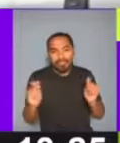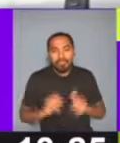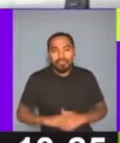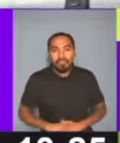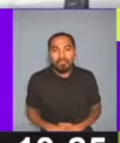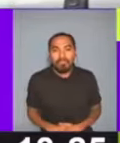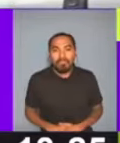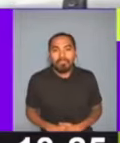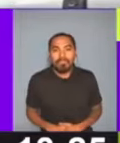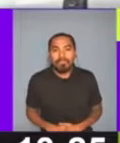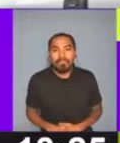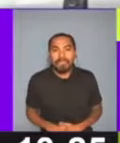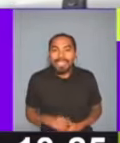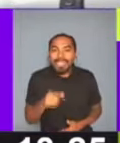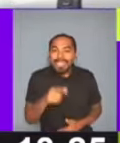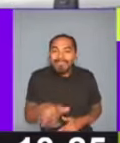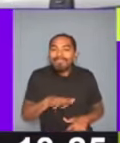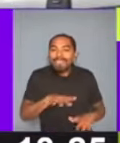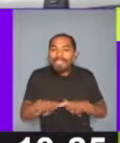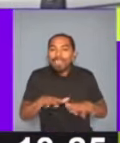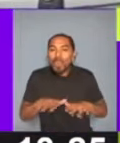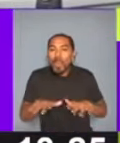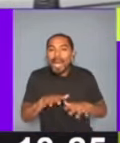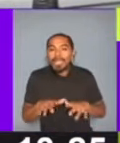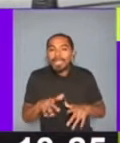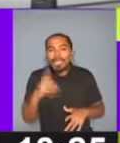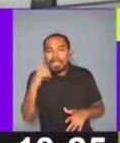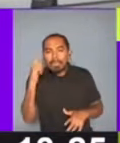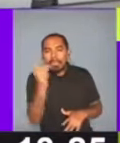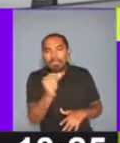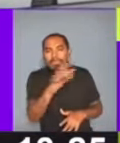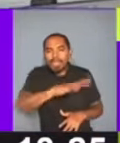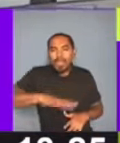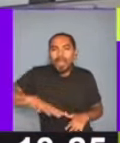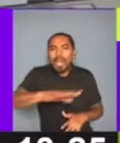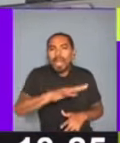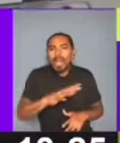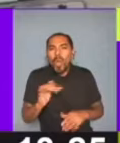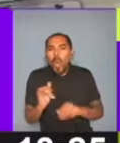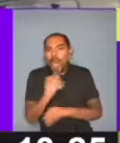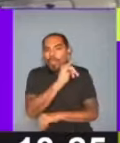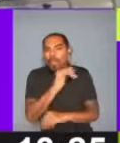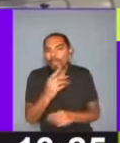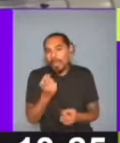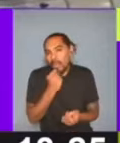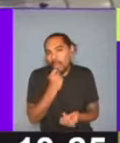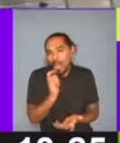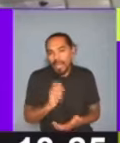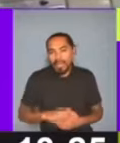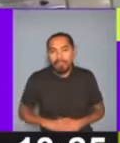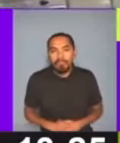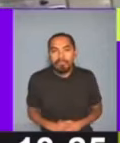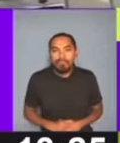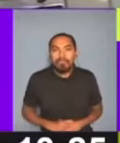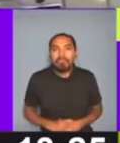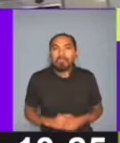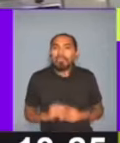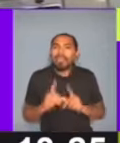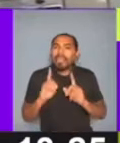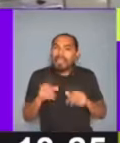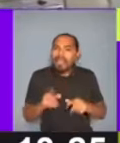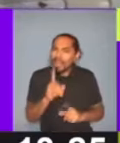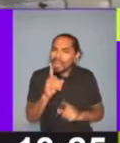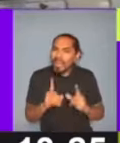más alejadas como Alto Comedero. También se habían hecho denuncias con el tarifario, que es el